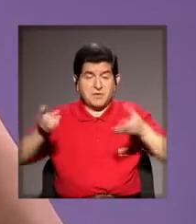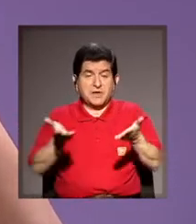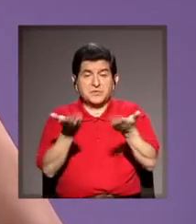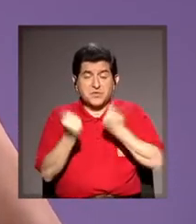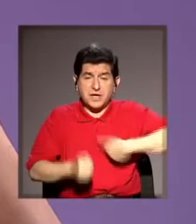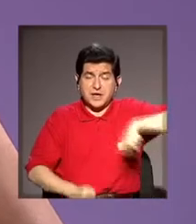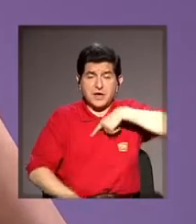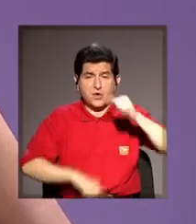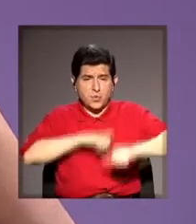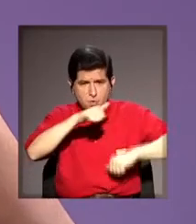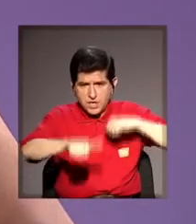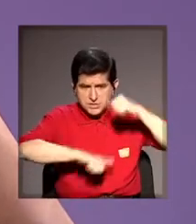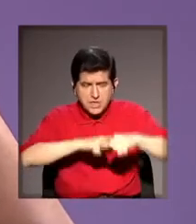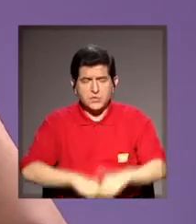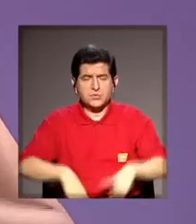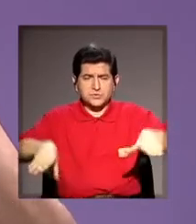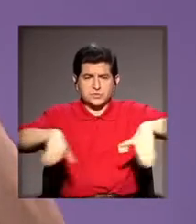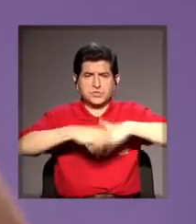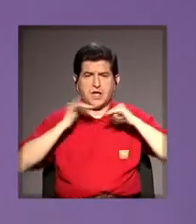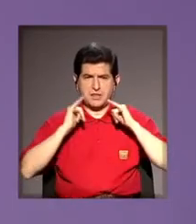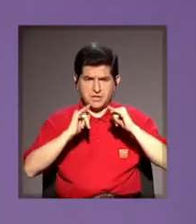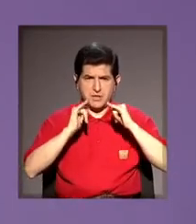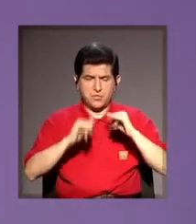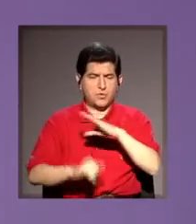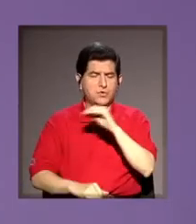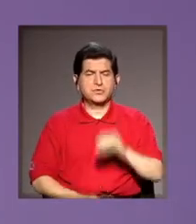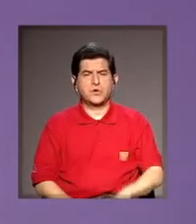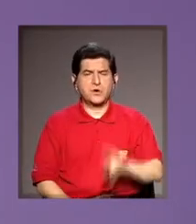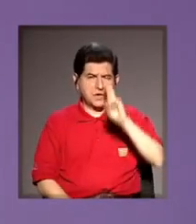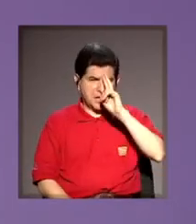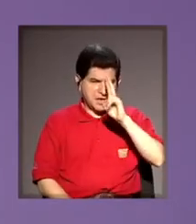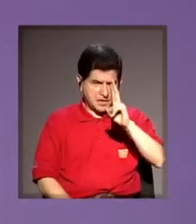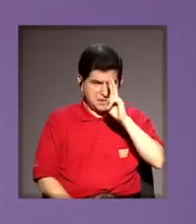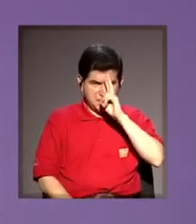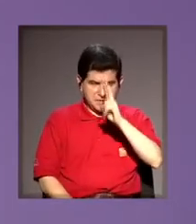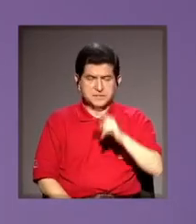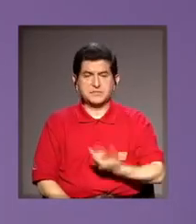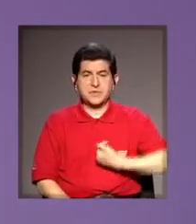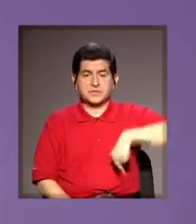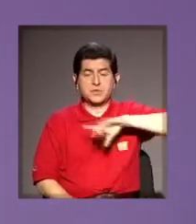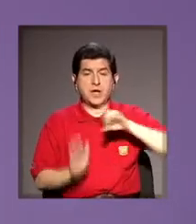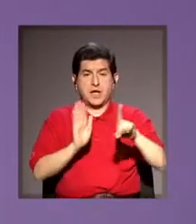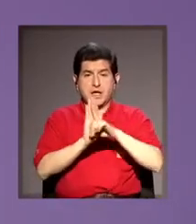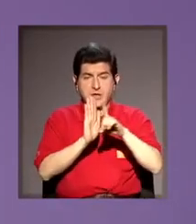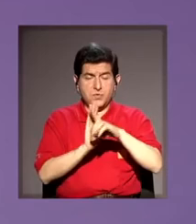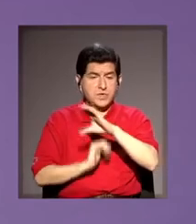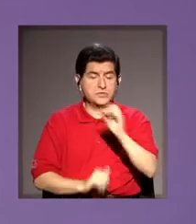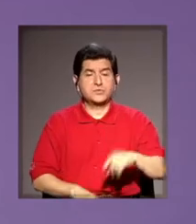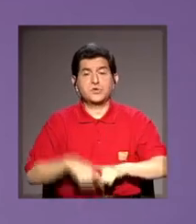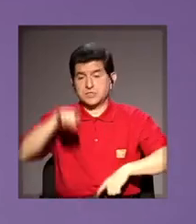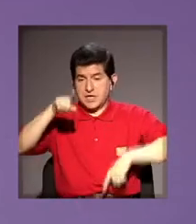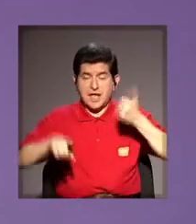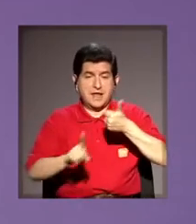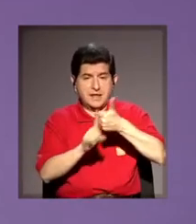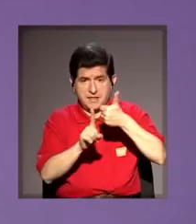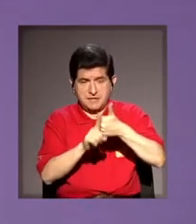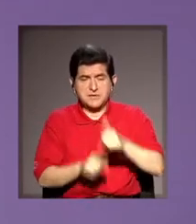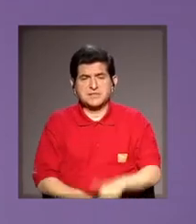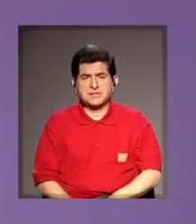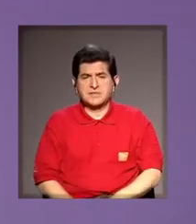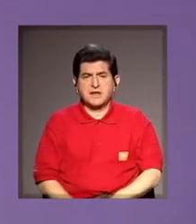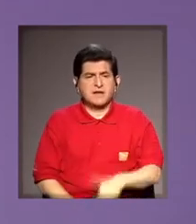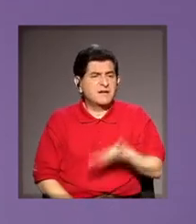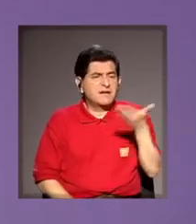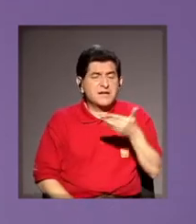con nuestras luchas que tienen que ver con matrimonio igualitario que tiene que ver con el reconocimiento a nuestros derechos y a nuestra diversidad tiene que ver con